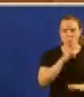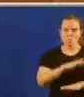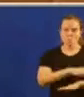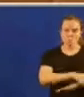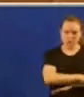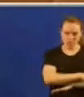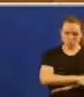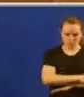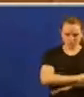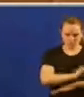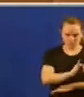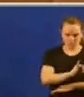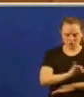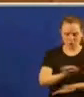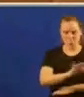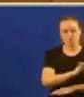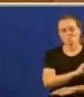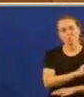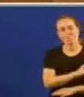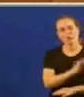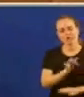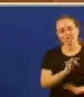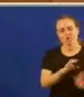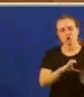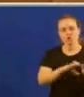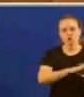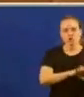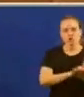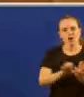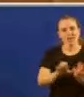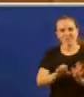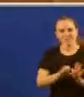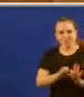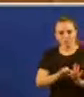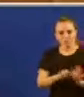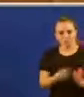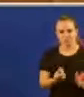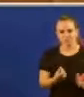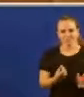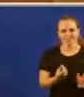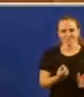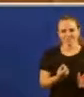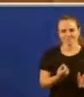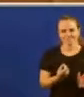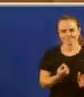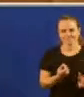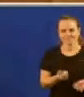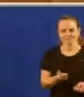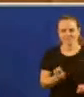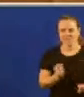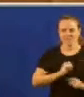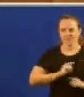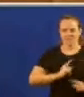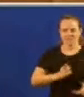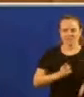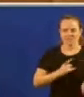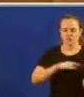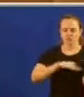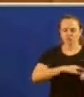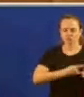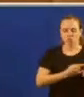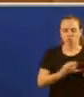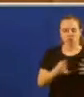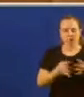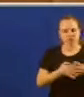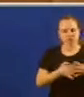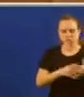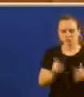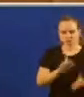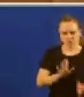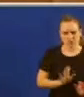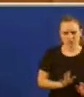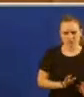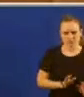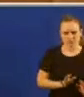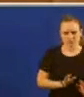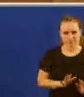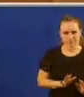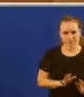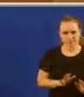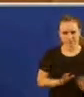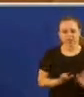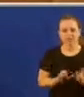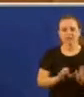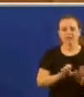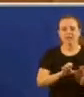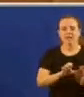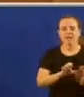a Constitución e o Estatuto non conseguiron arranxar os nosos problemas estructurais e como lle dicen o Estatuto que